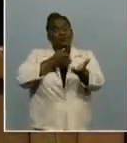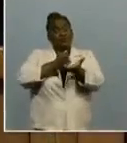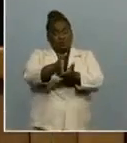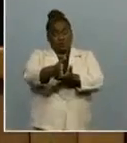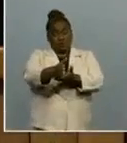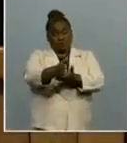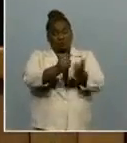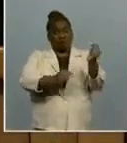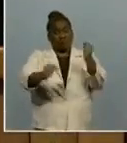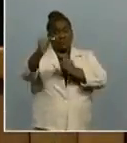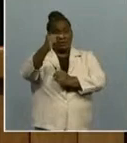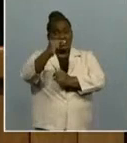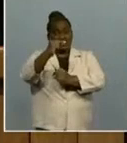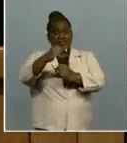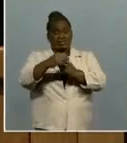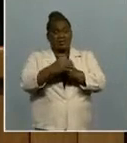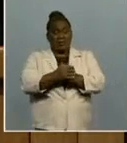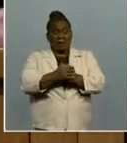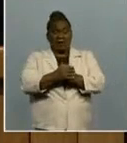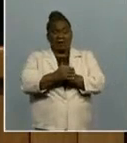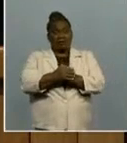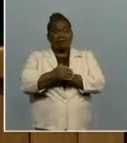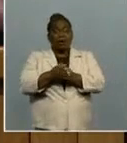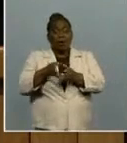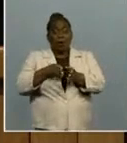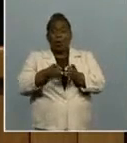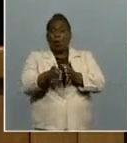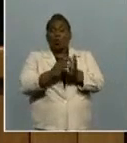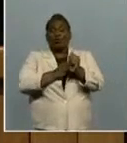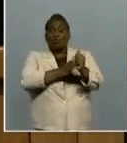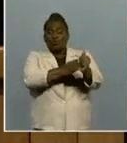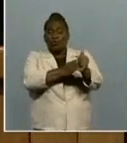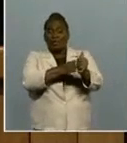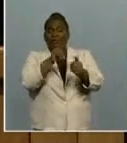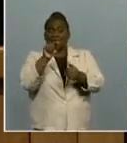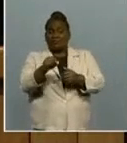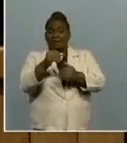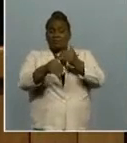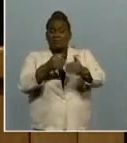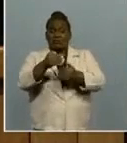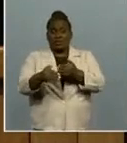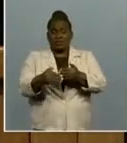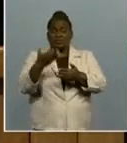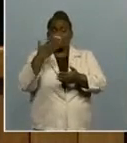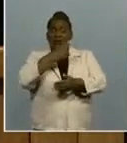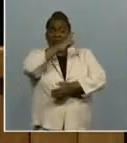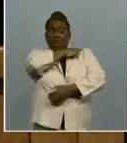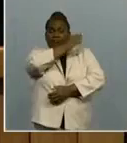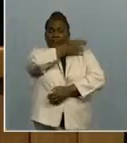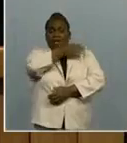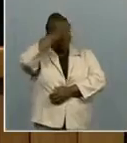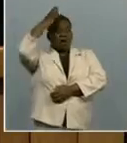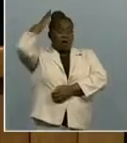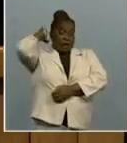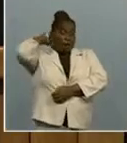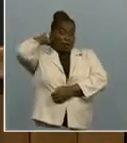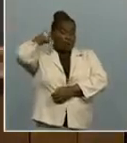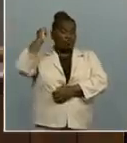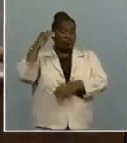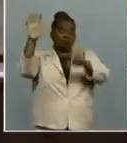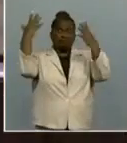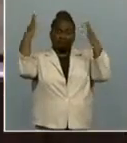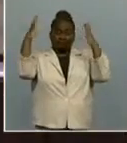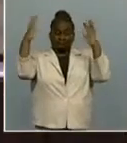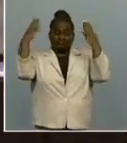principal abanderado de ese proceso ha sido el compañero general de ejército raúl castro ruz